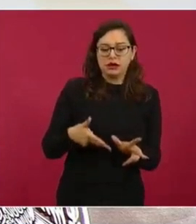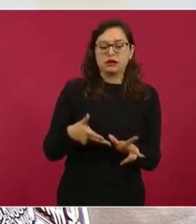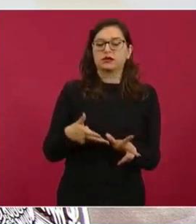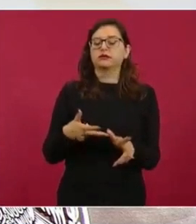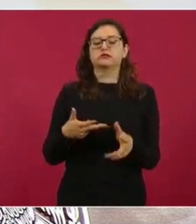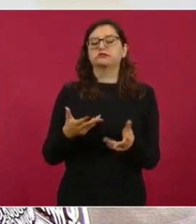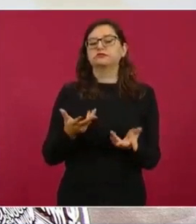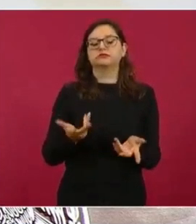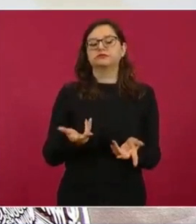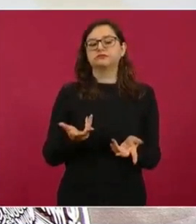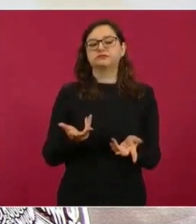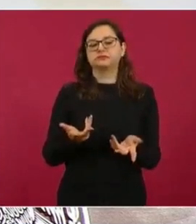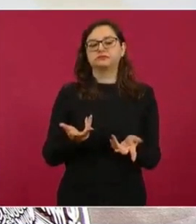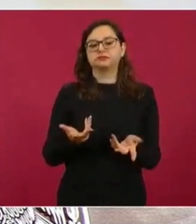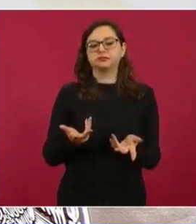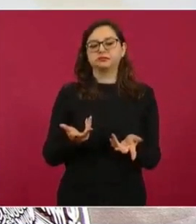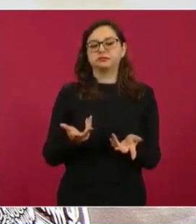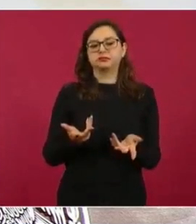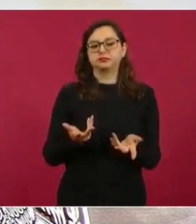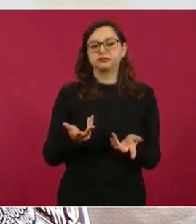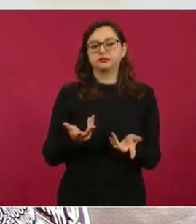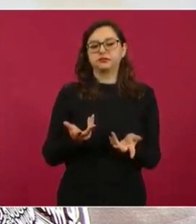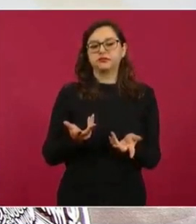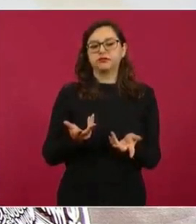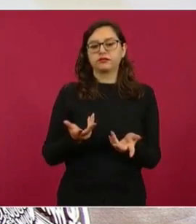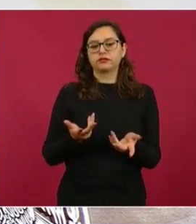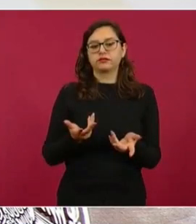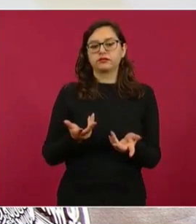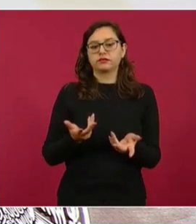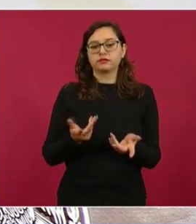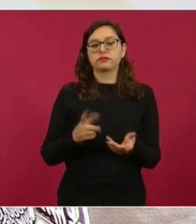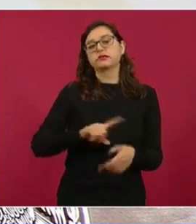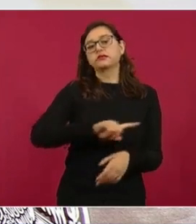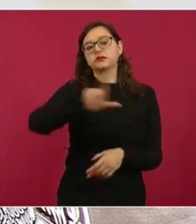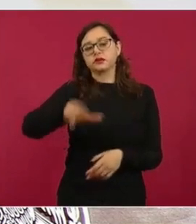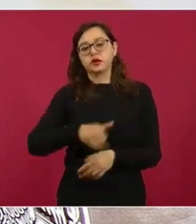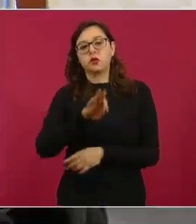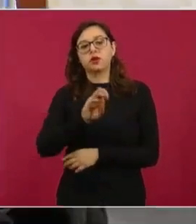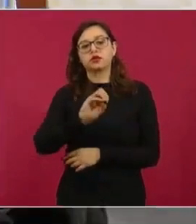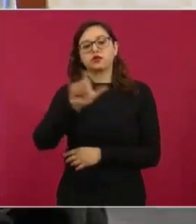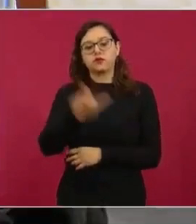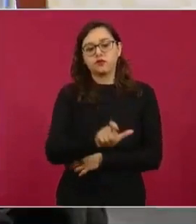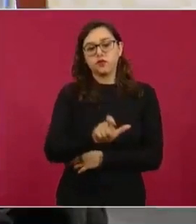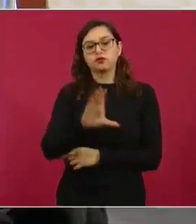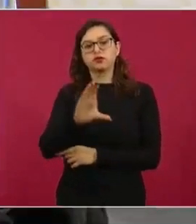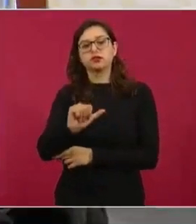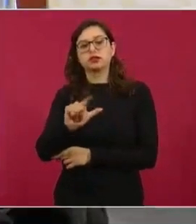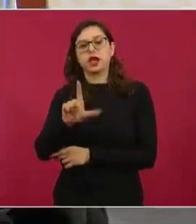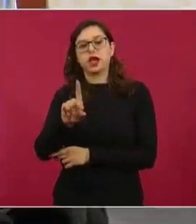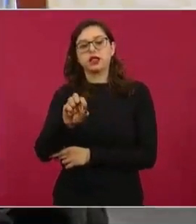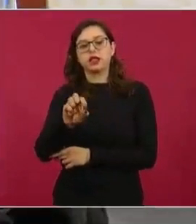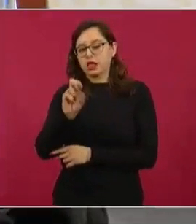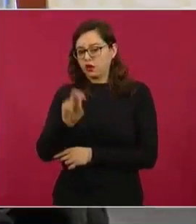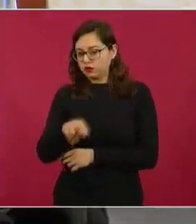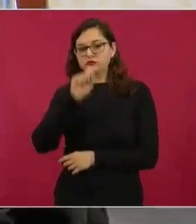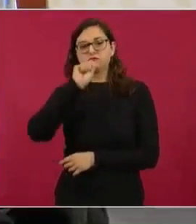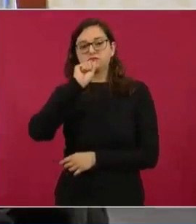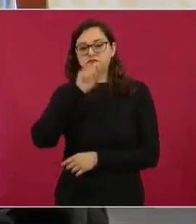y pues Fox, Calderón. Pero aquí está, mi